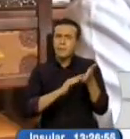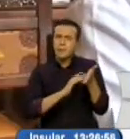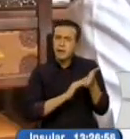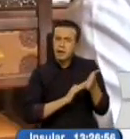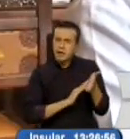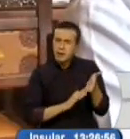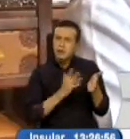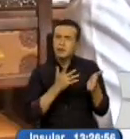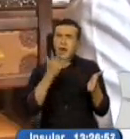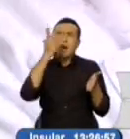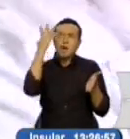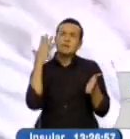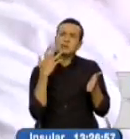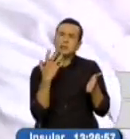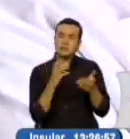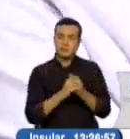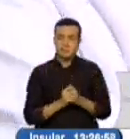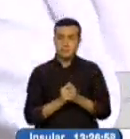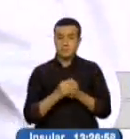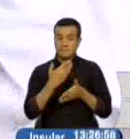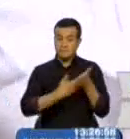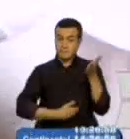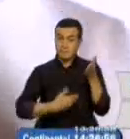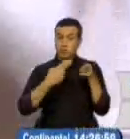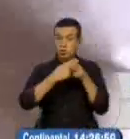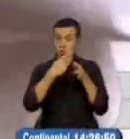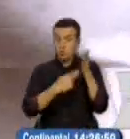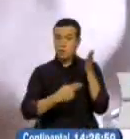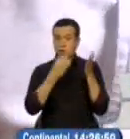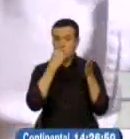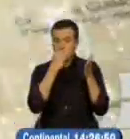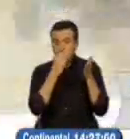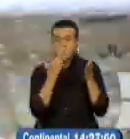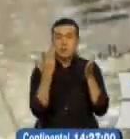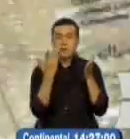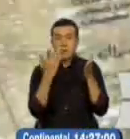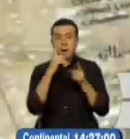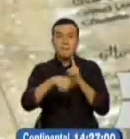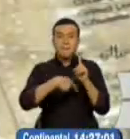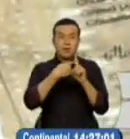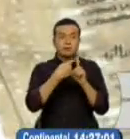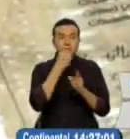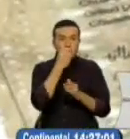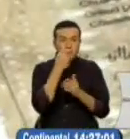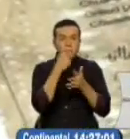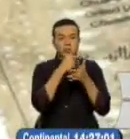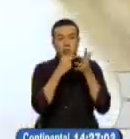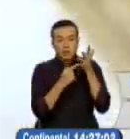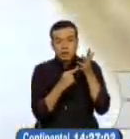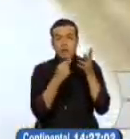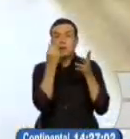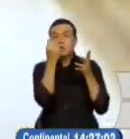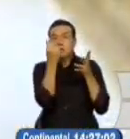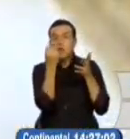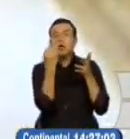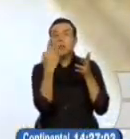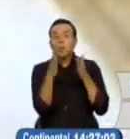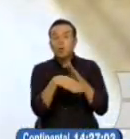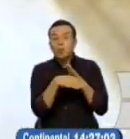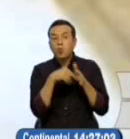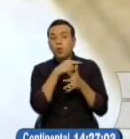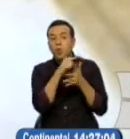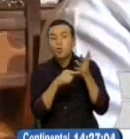Era un anhelo ya desde algún tiempo. Presenta una carta menú en sistema Braille que incluye las especificaciones en costos y preparación de los